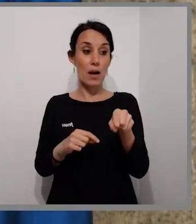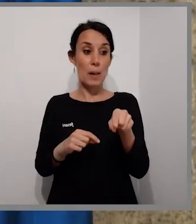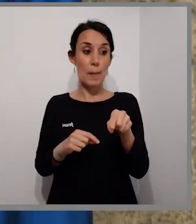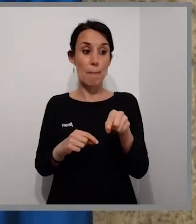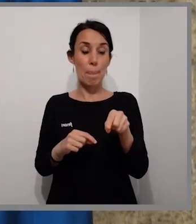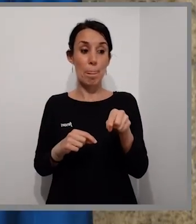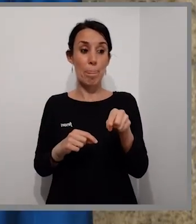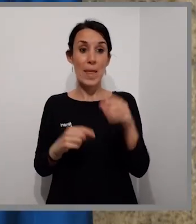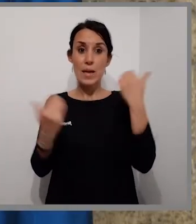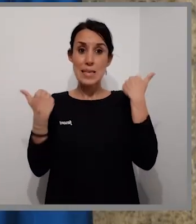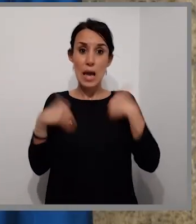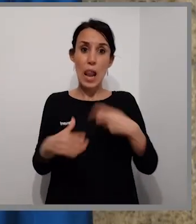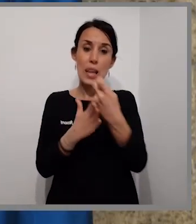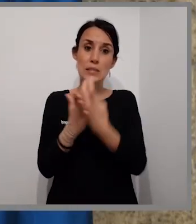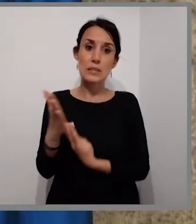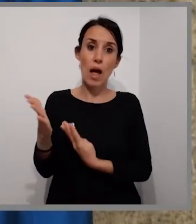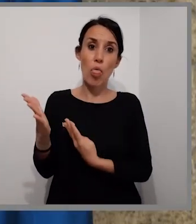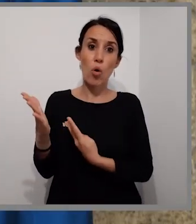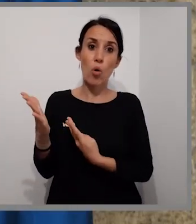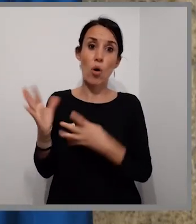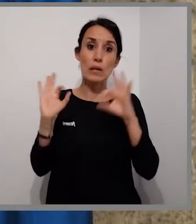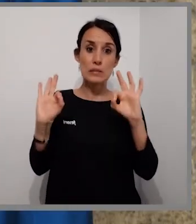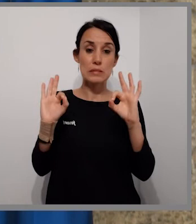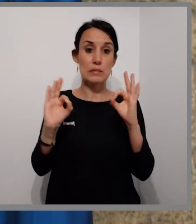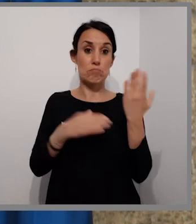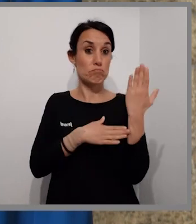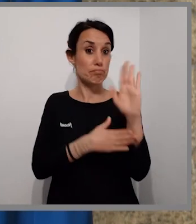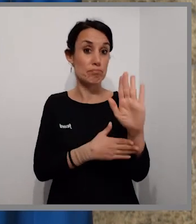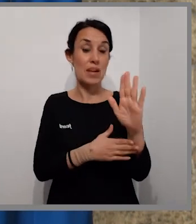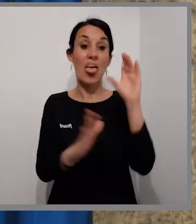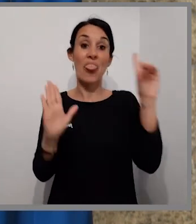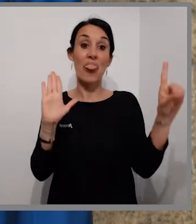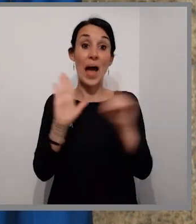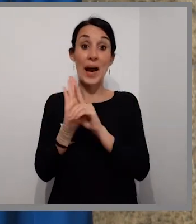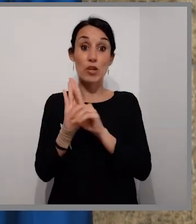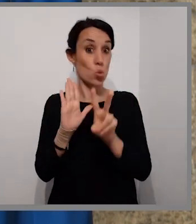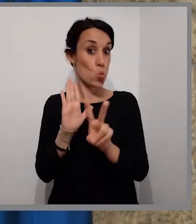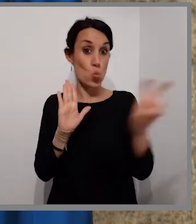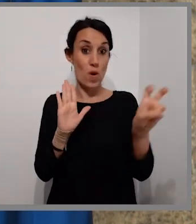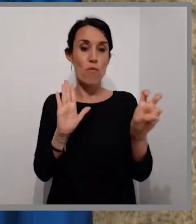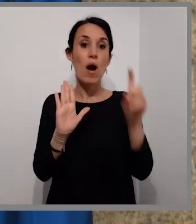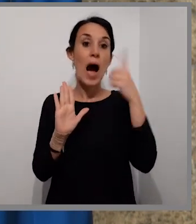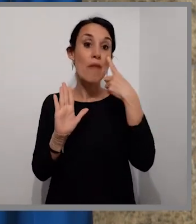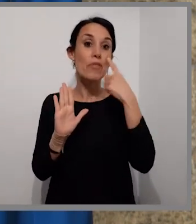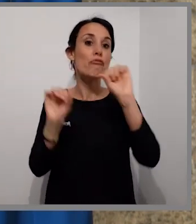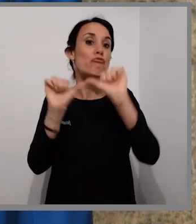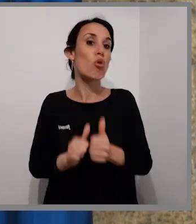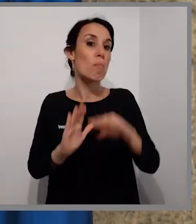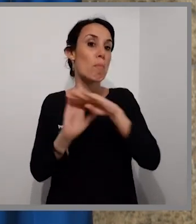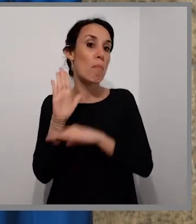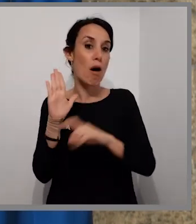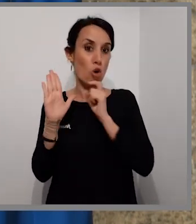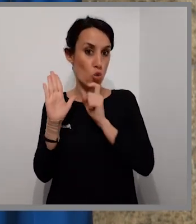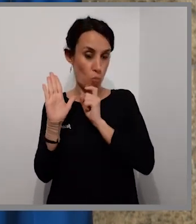cuestión hay ya un listado que es el que planteará el nuevo decreto. Hay que ver en qué términos se va